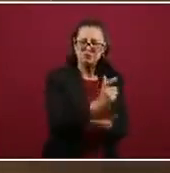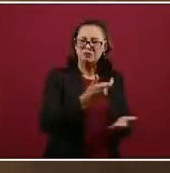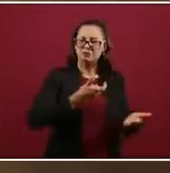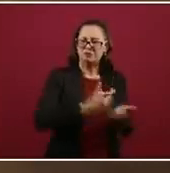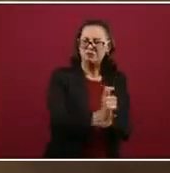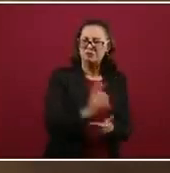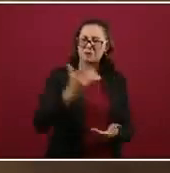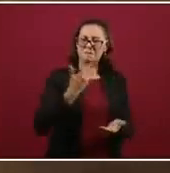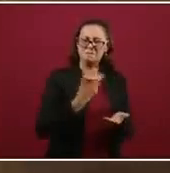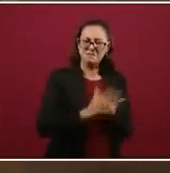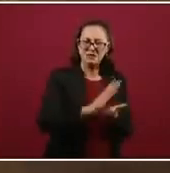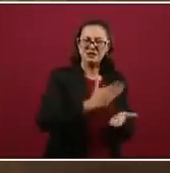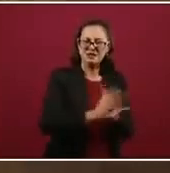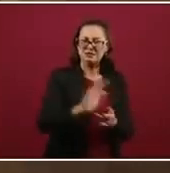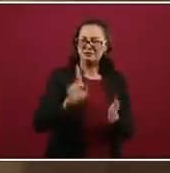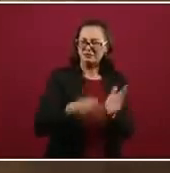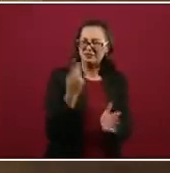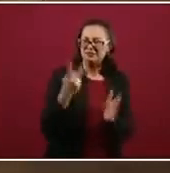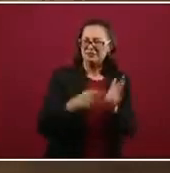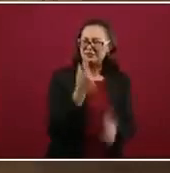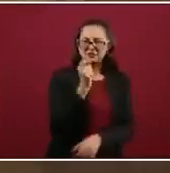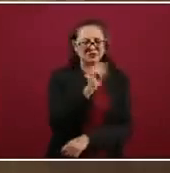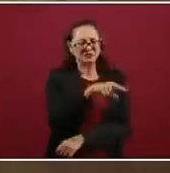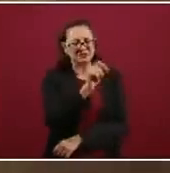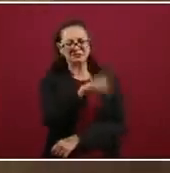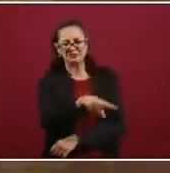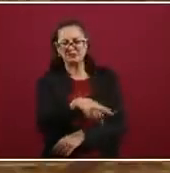gabelas continuadas.